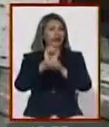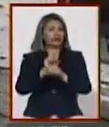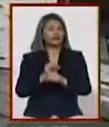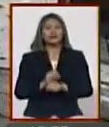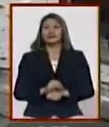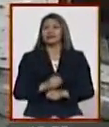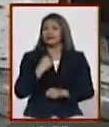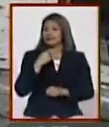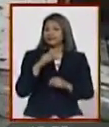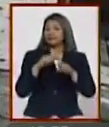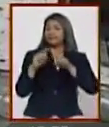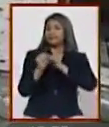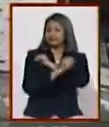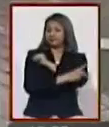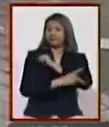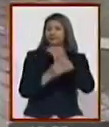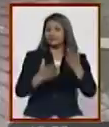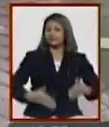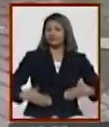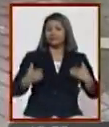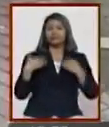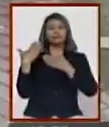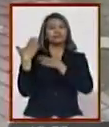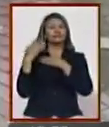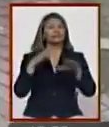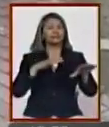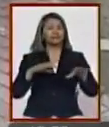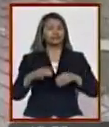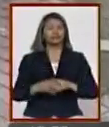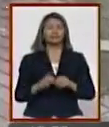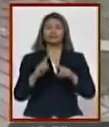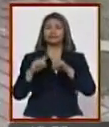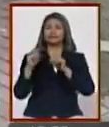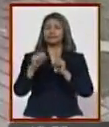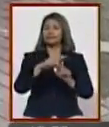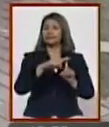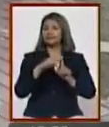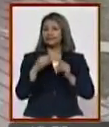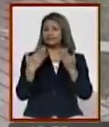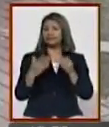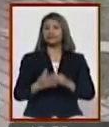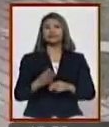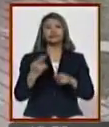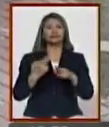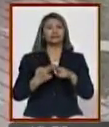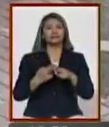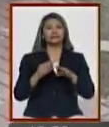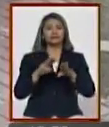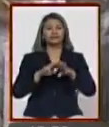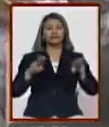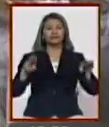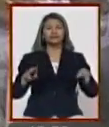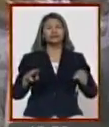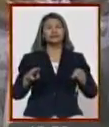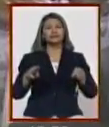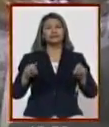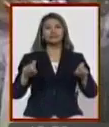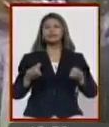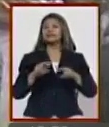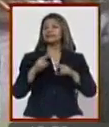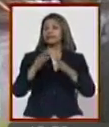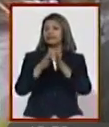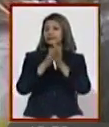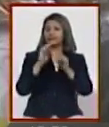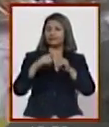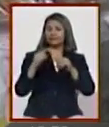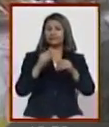occidente de nuestro país, pero que muchos residentes en Santa Cruz realizan. En los diferentes cementerios, las llamadas mesas de rezos, que constan de una